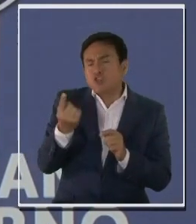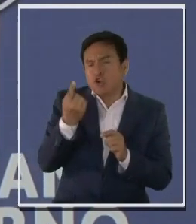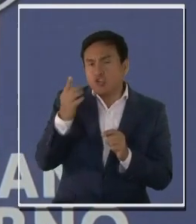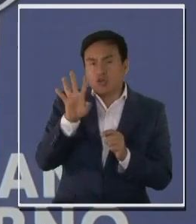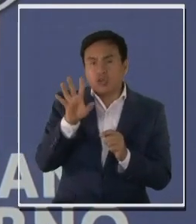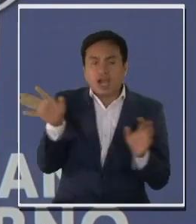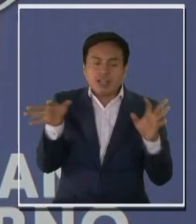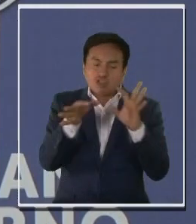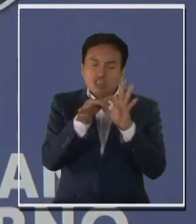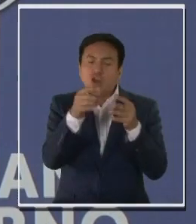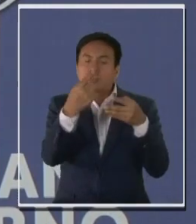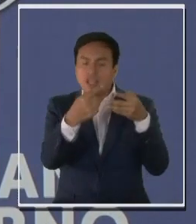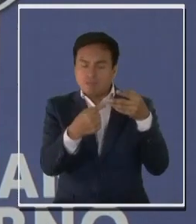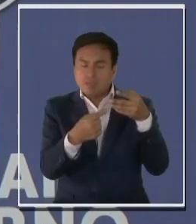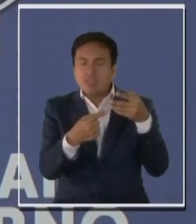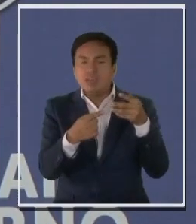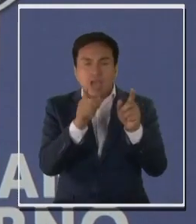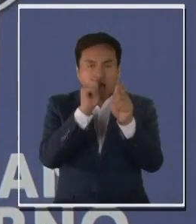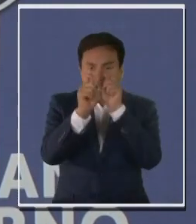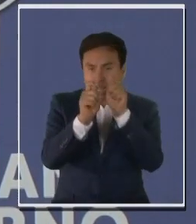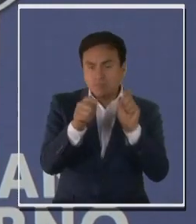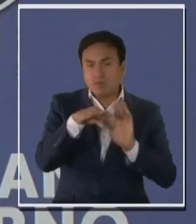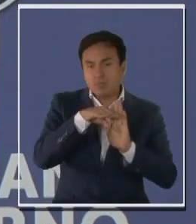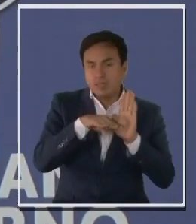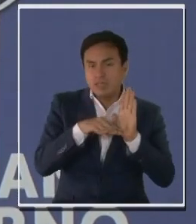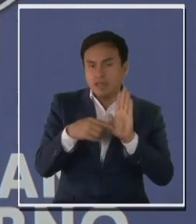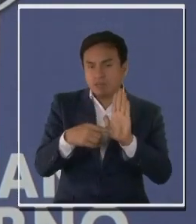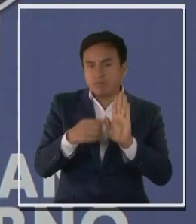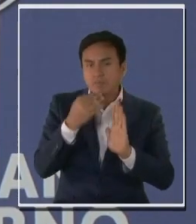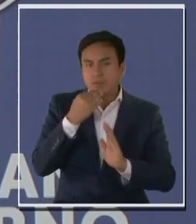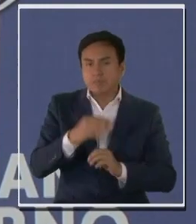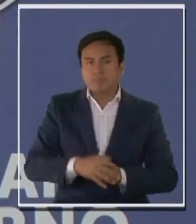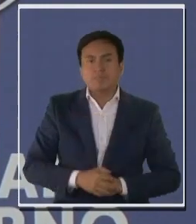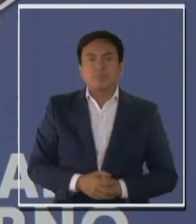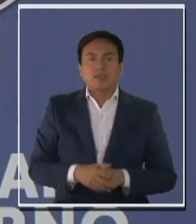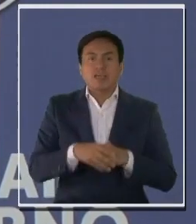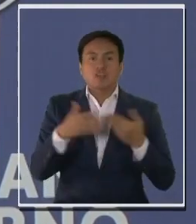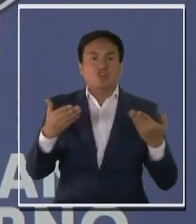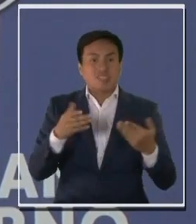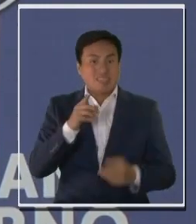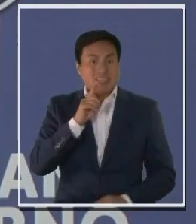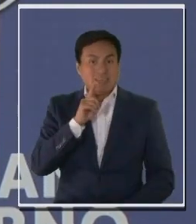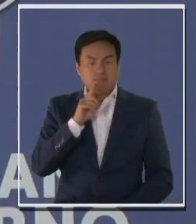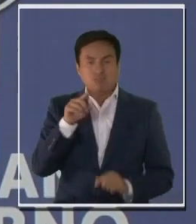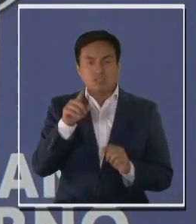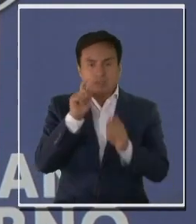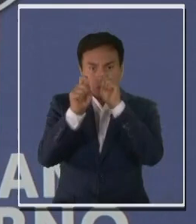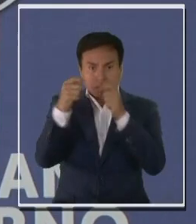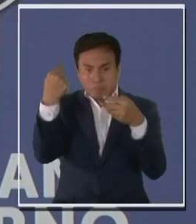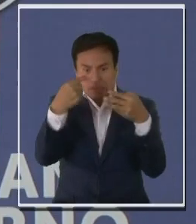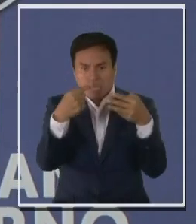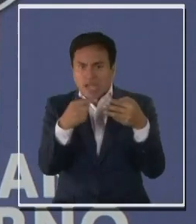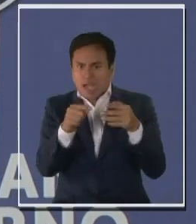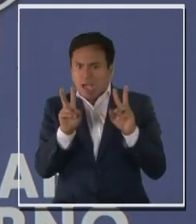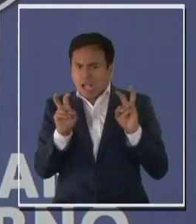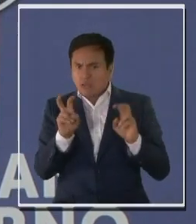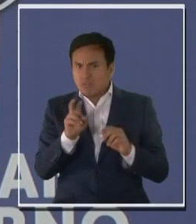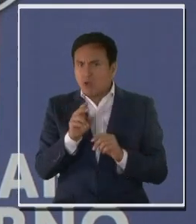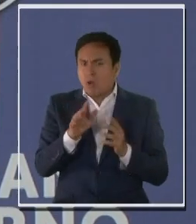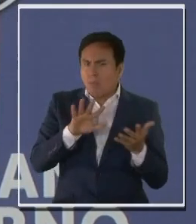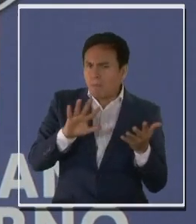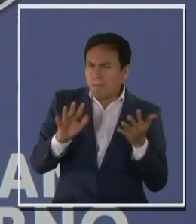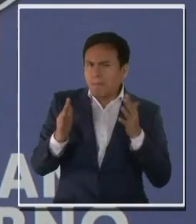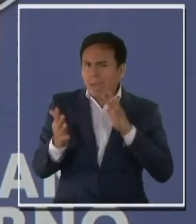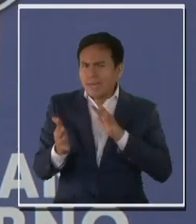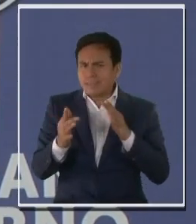que estar asociado alguno de los otros signos de alarma que hemos planteado Entonces cuando tengamos estos signos de alarma o si nos parece